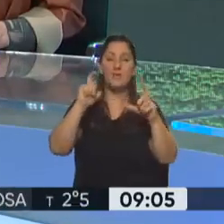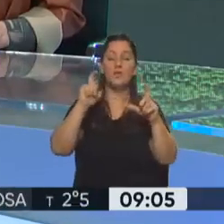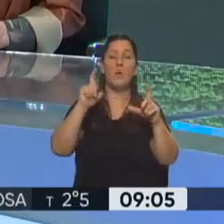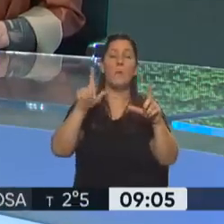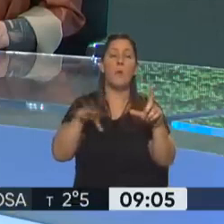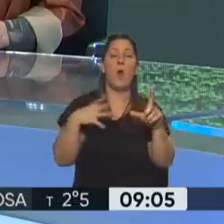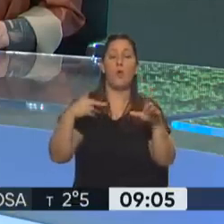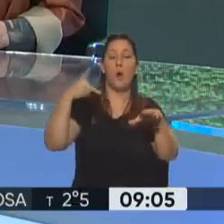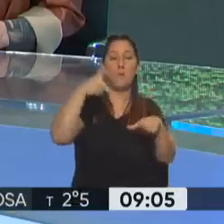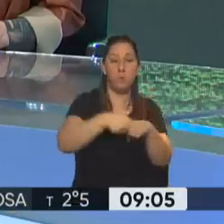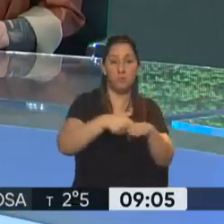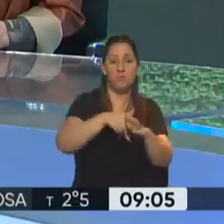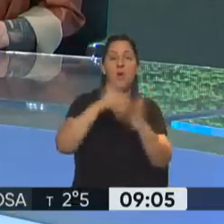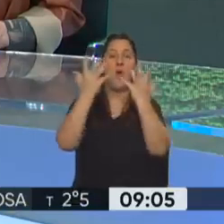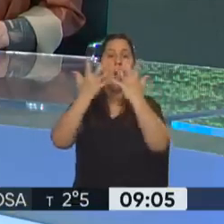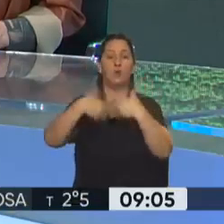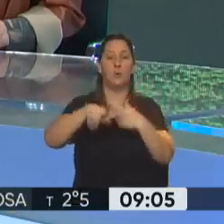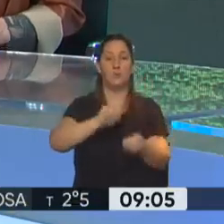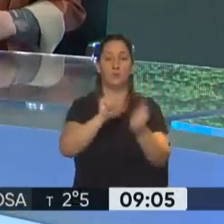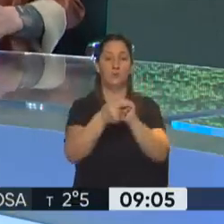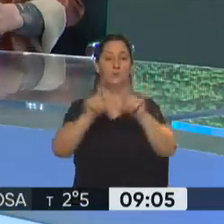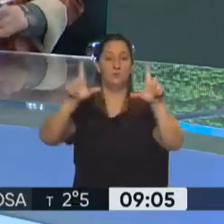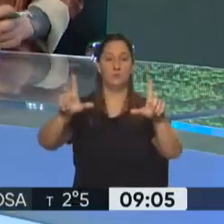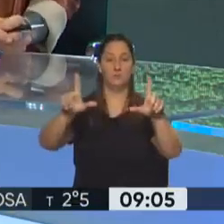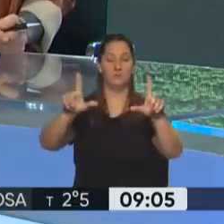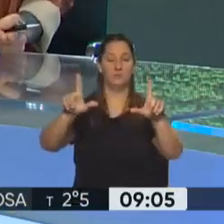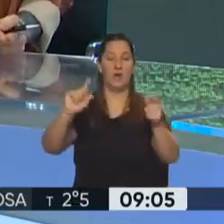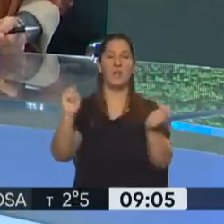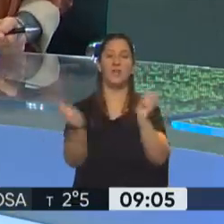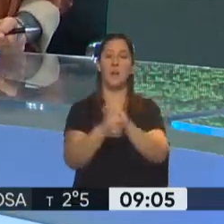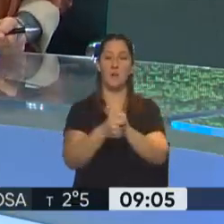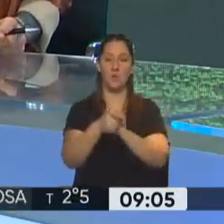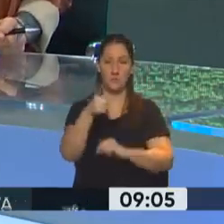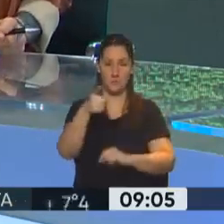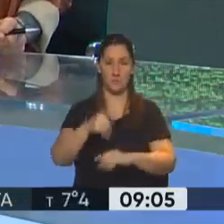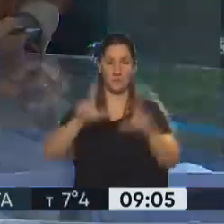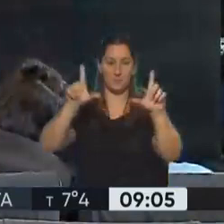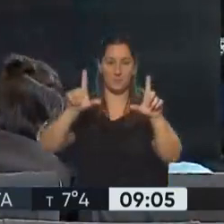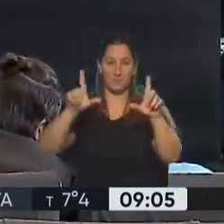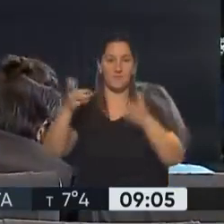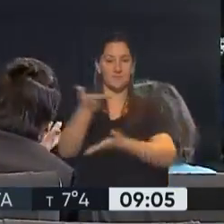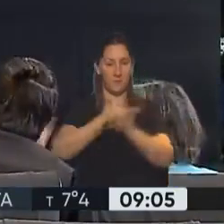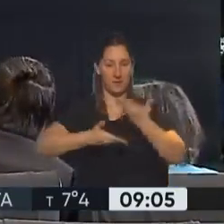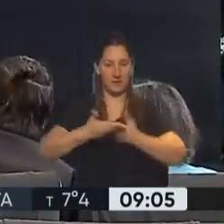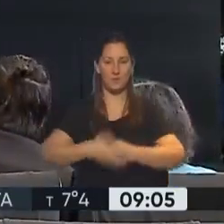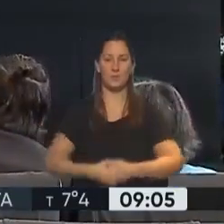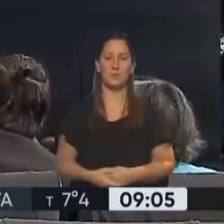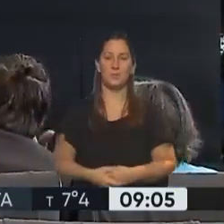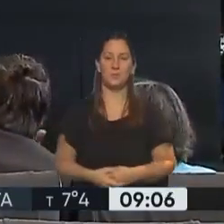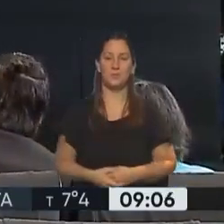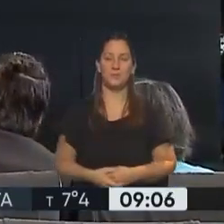transmisión y mandar una imagen acerca esta mira cambio la placa ya tenemos la imagen ya compartamos la llevamos